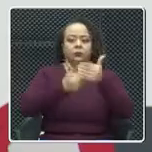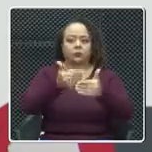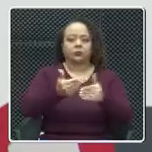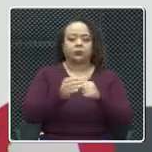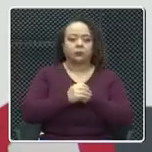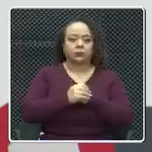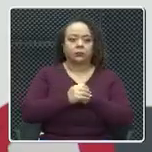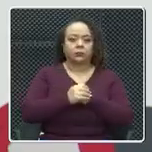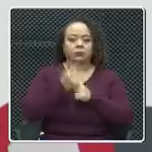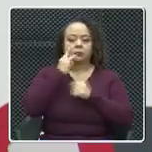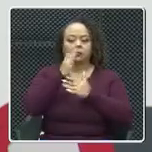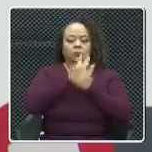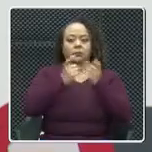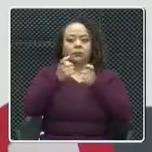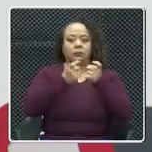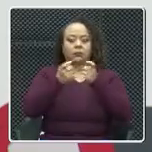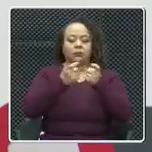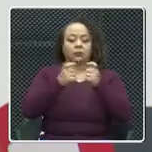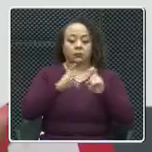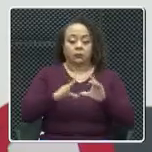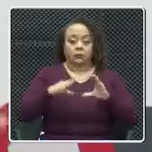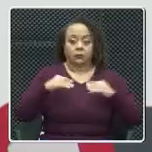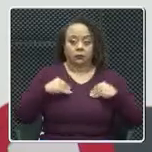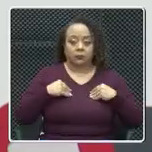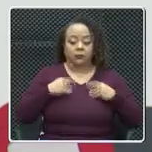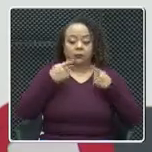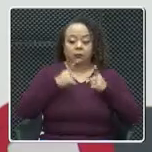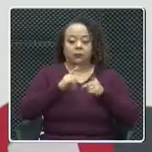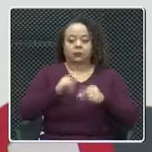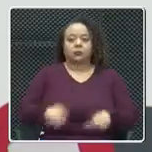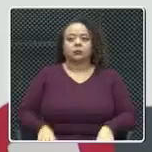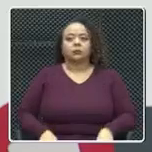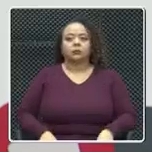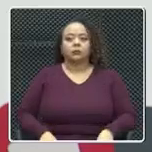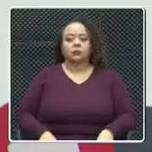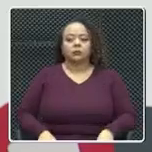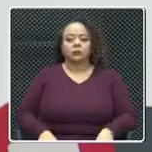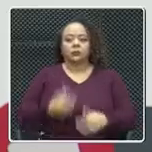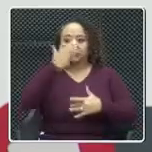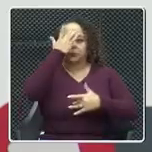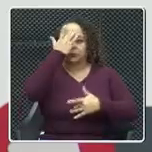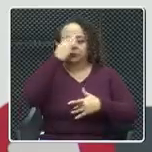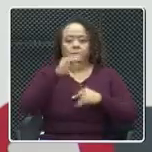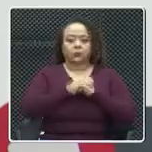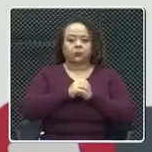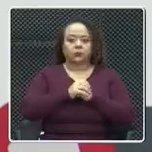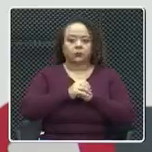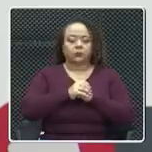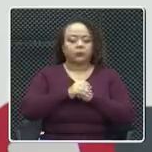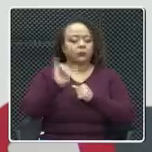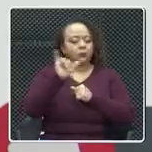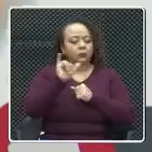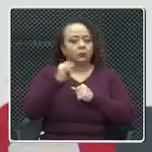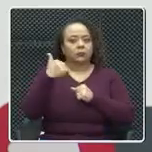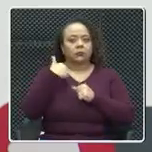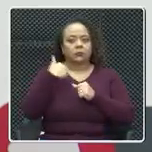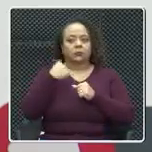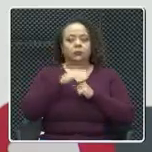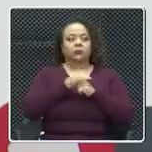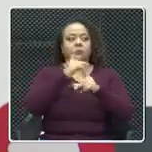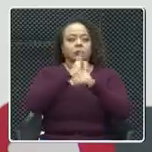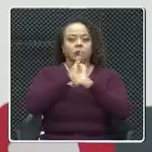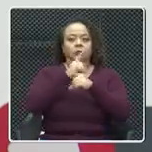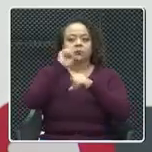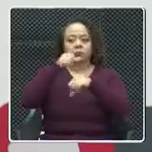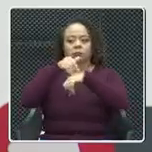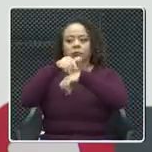procedimiento, ¿verdad?, o por la parte administrativa de aceptación del caso como tal, el paciente no se deja en indefensión. El paciente es referido